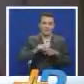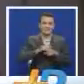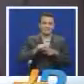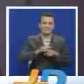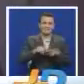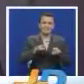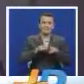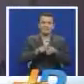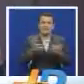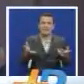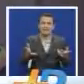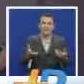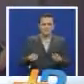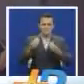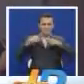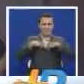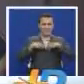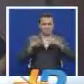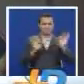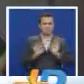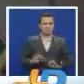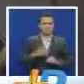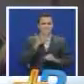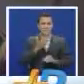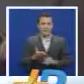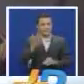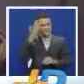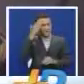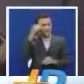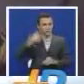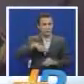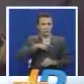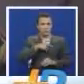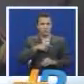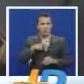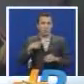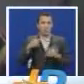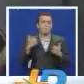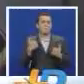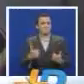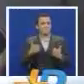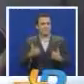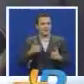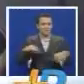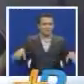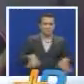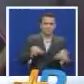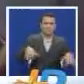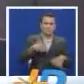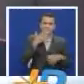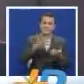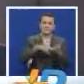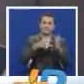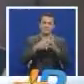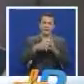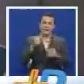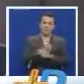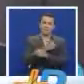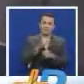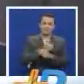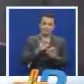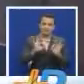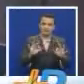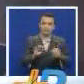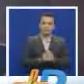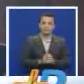partidos que por ahí nosotros sabemos que jugamos bien, las cosas van a ser mucho mejor y esperamos hacer un buen trabajo. Es un partido